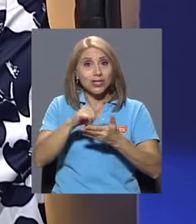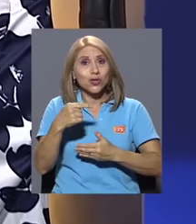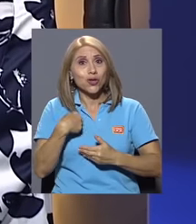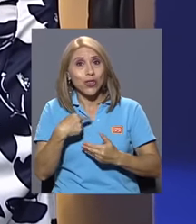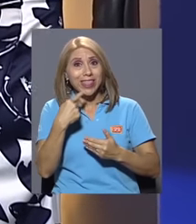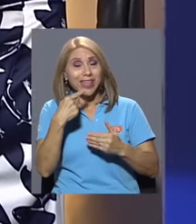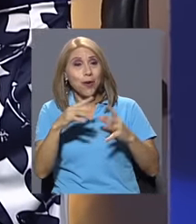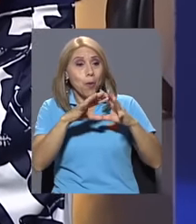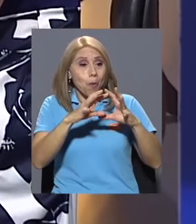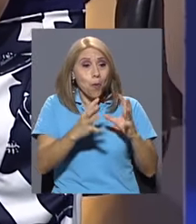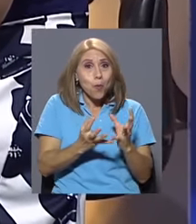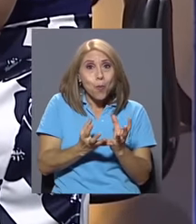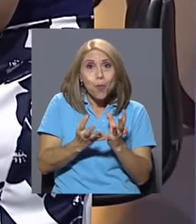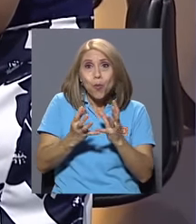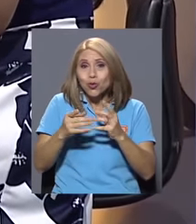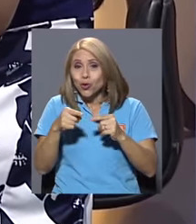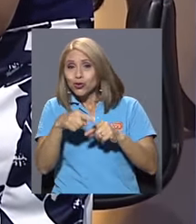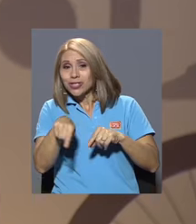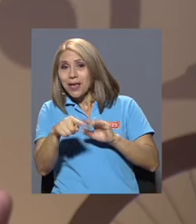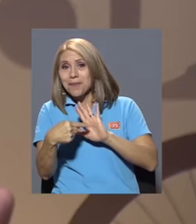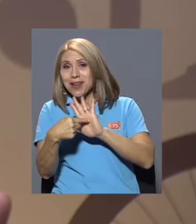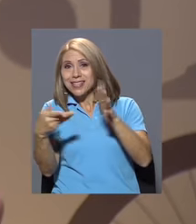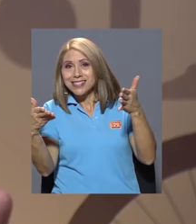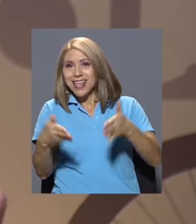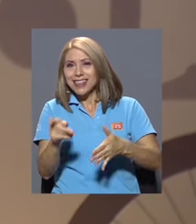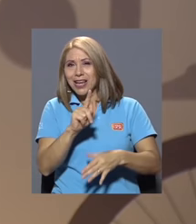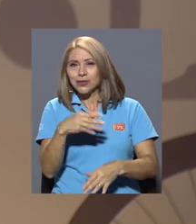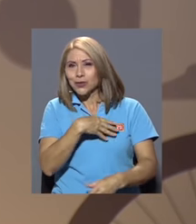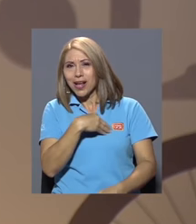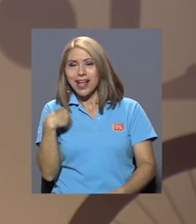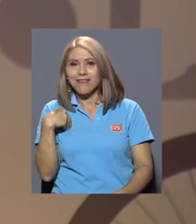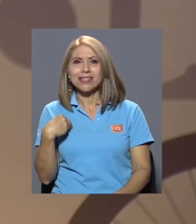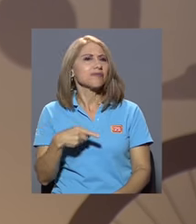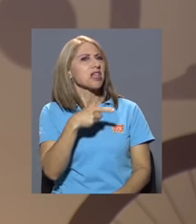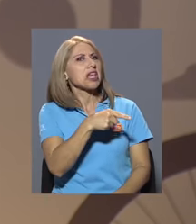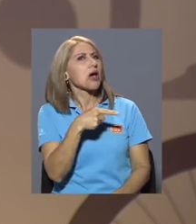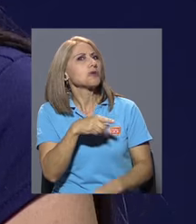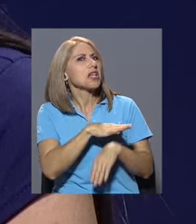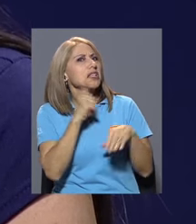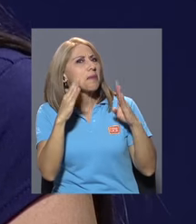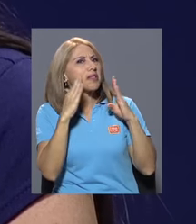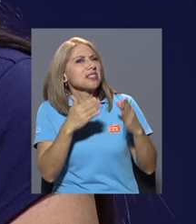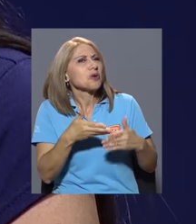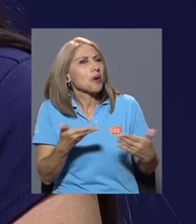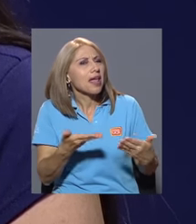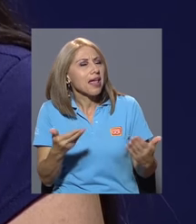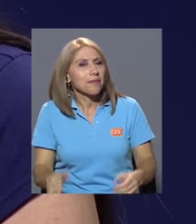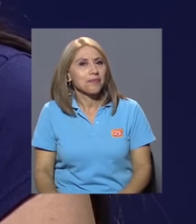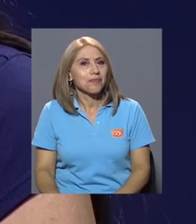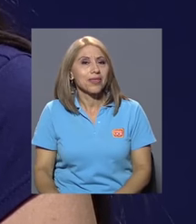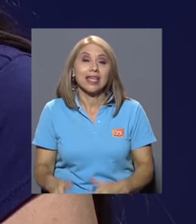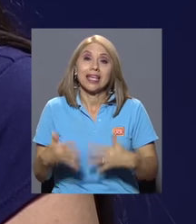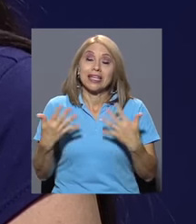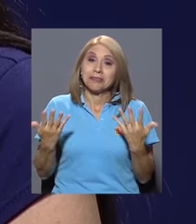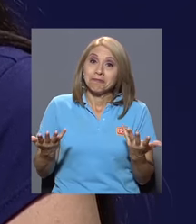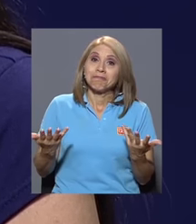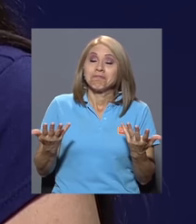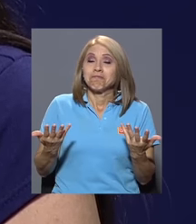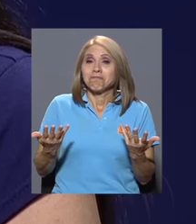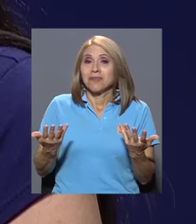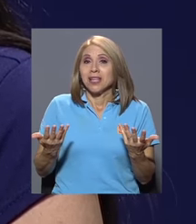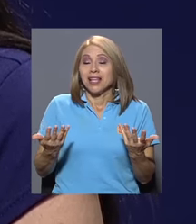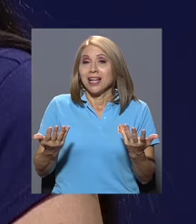presentan muchas veces no son agradables. ¿Y qué te atraía de eso? La maravilla que podía ser,